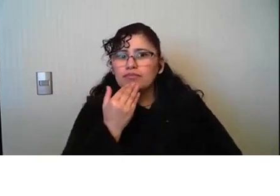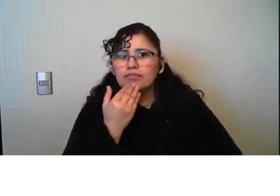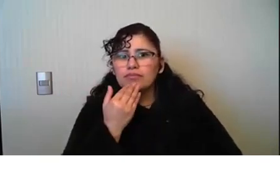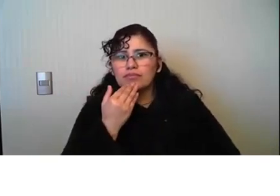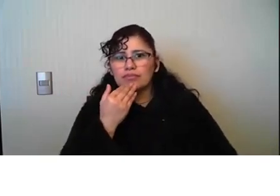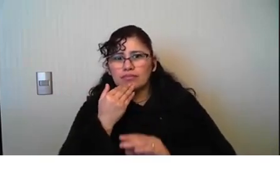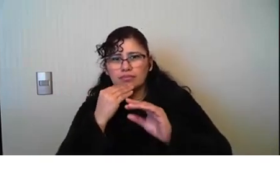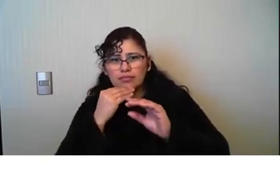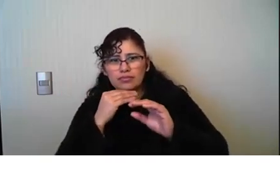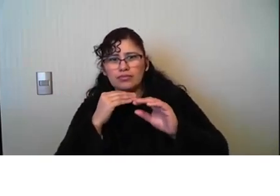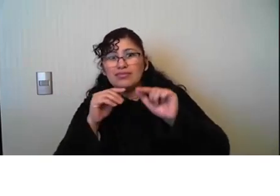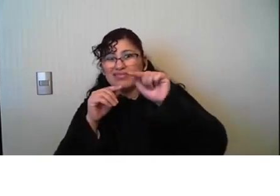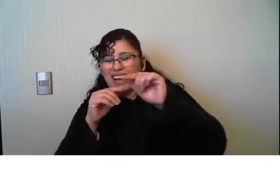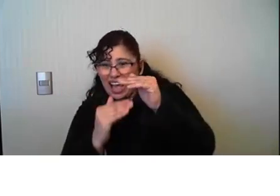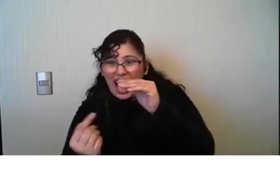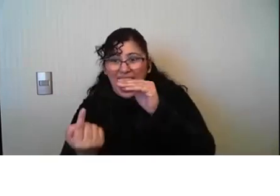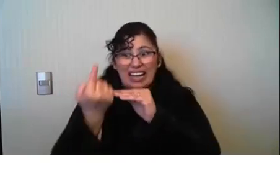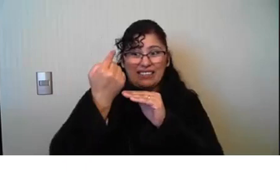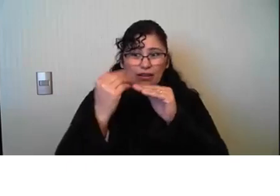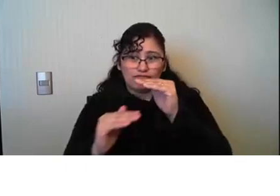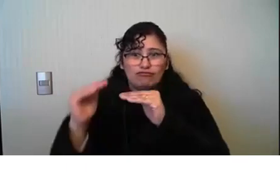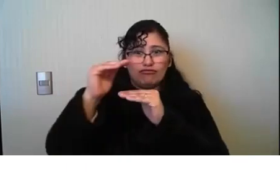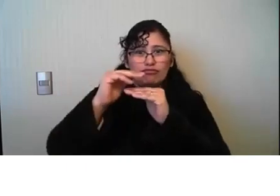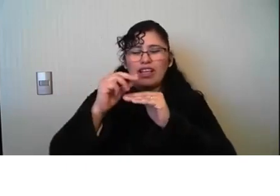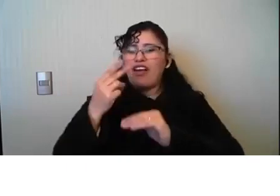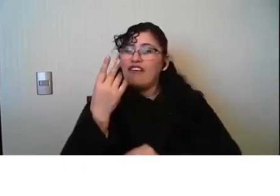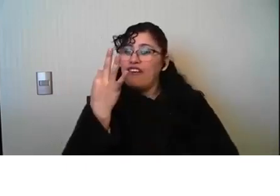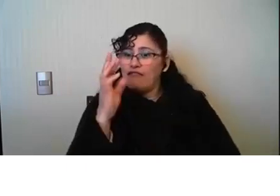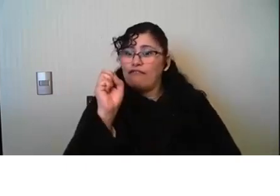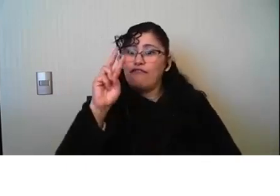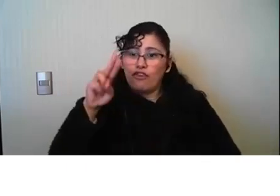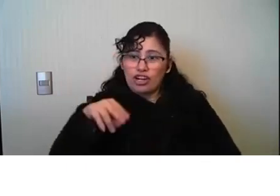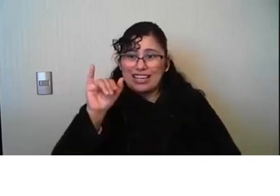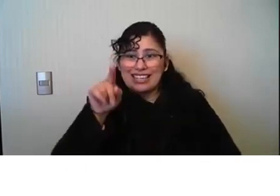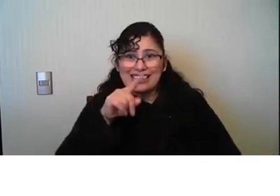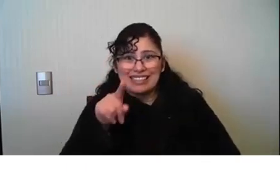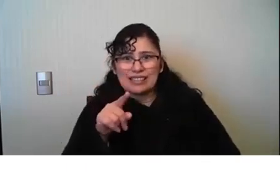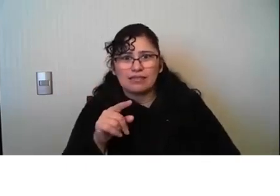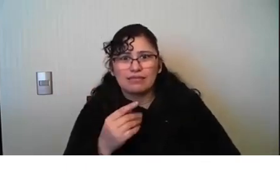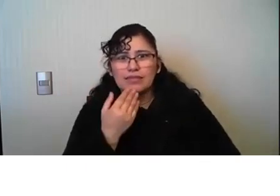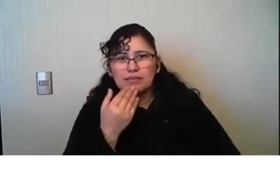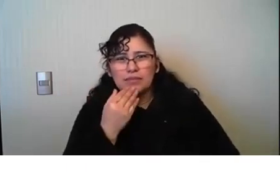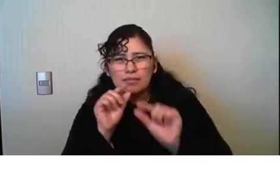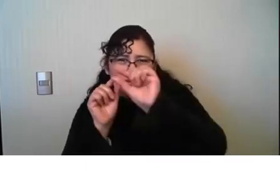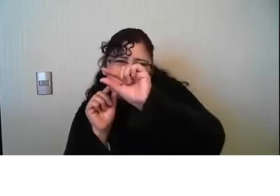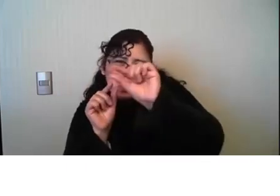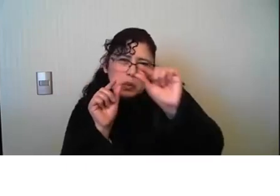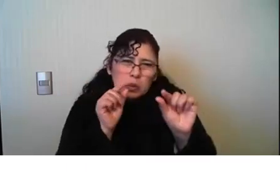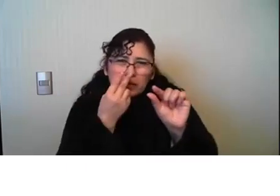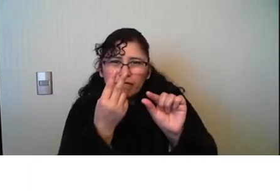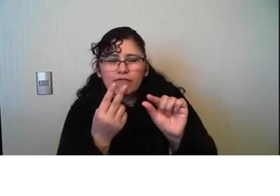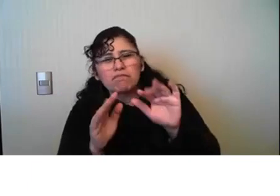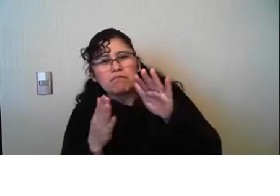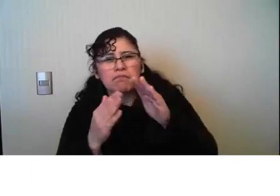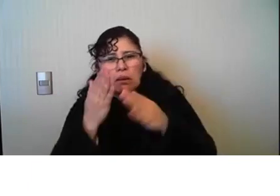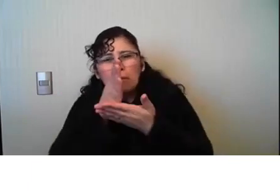siempre el fornix, y sobre el fornix, al menos en la parte más medial y posterior, intermedia y